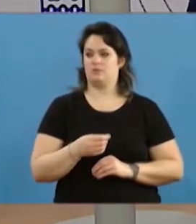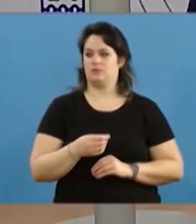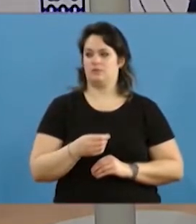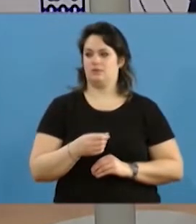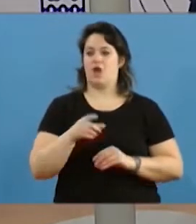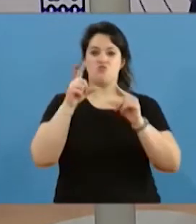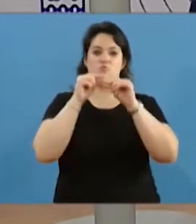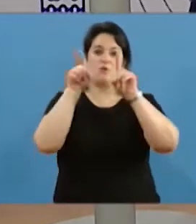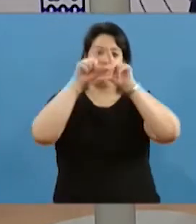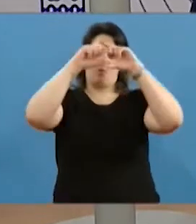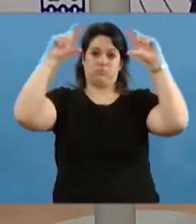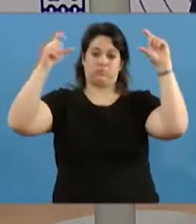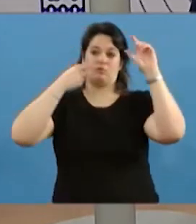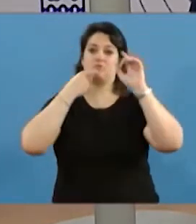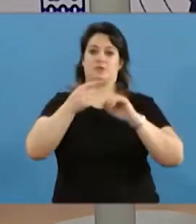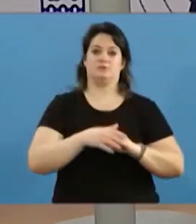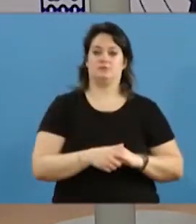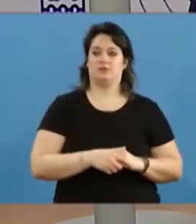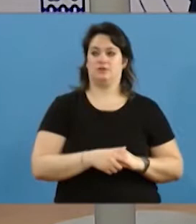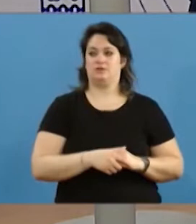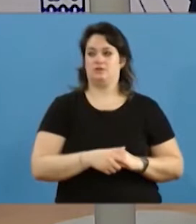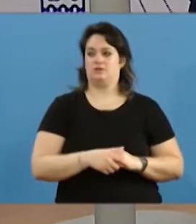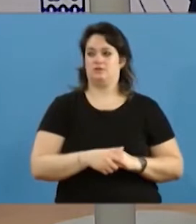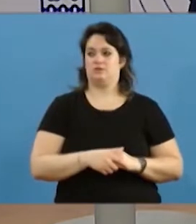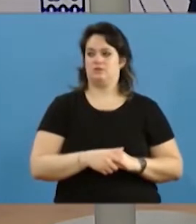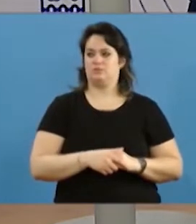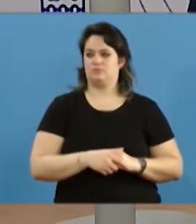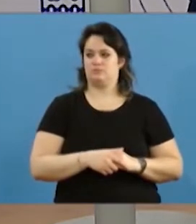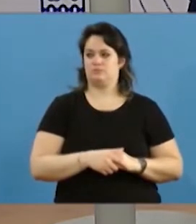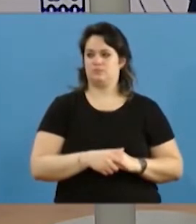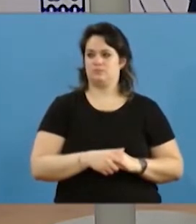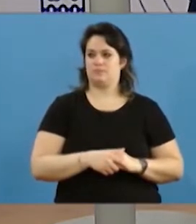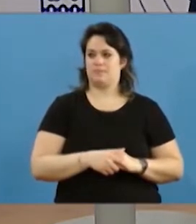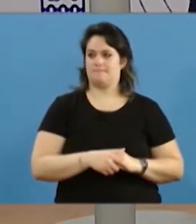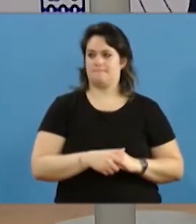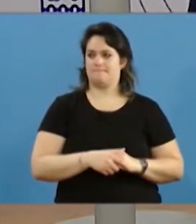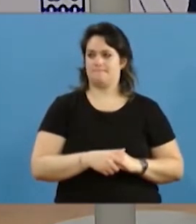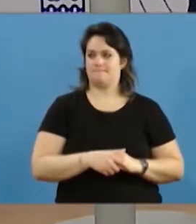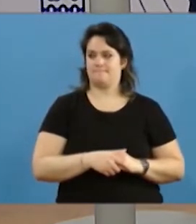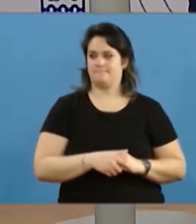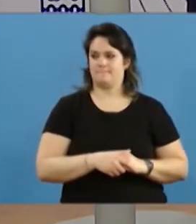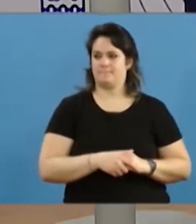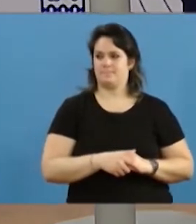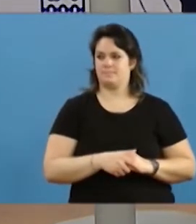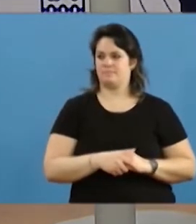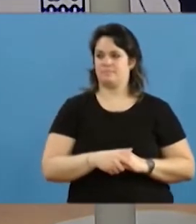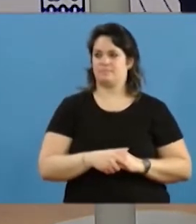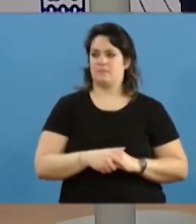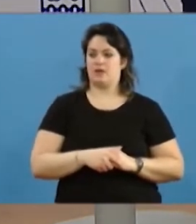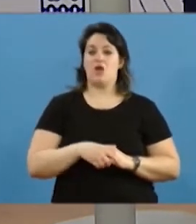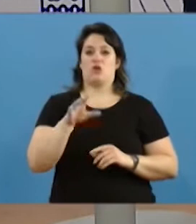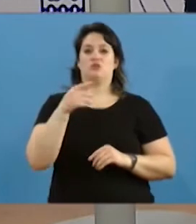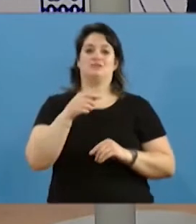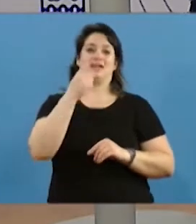nos indicaba la tabla. Voy a apoyar esto acá para que quede más pegadito, porque si no se levanta. Ahí estamos. Yo